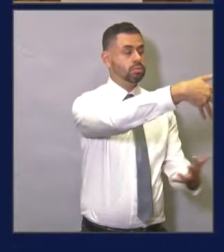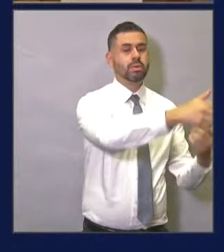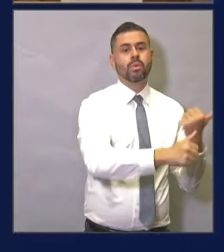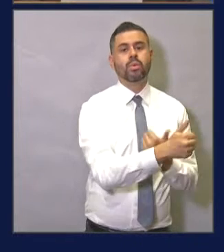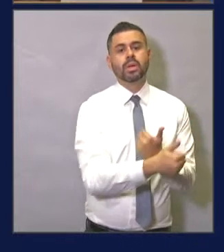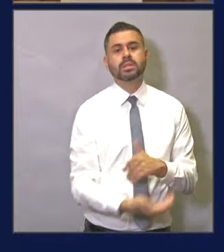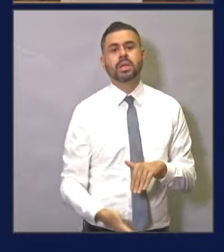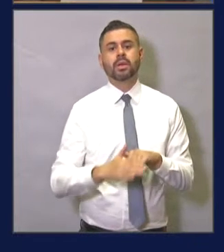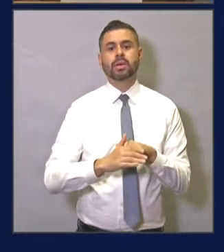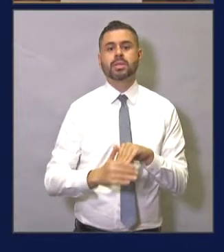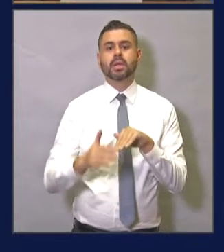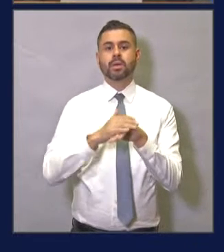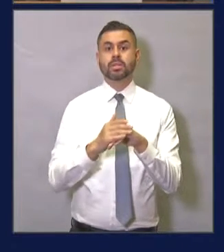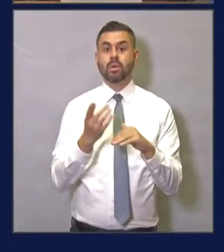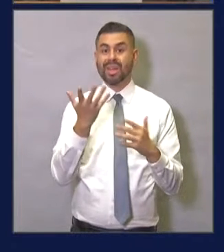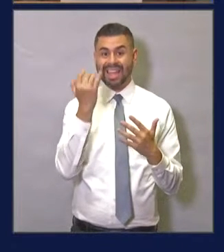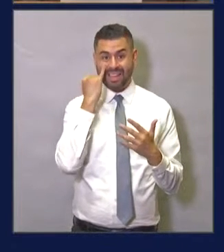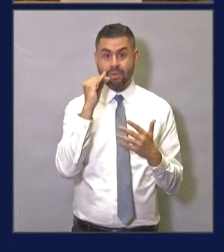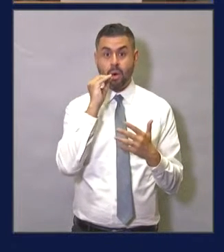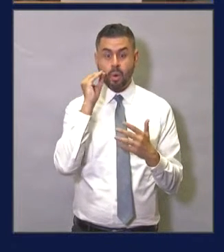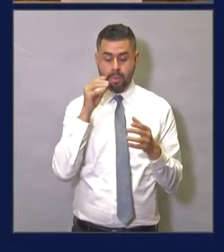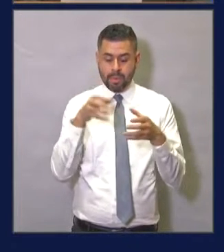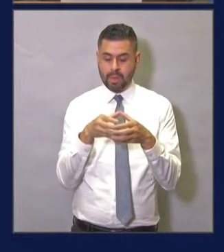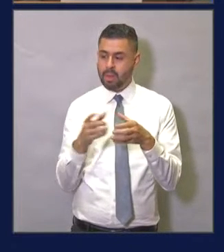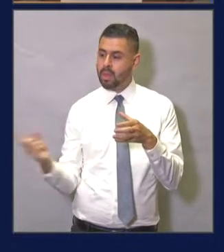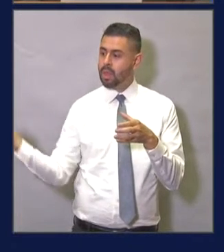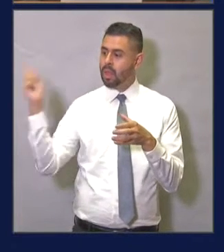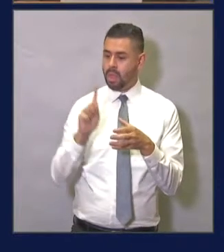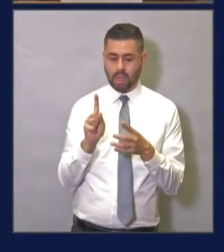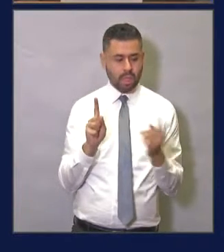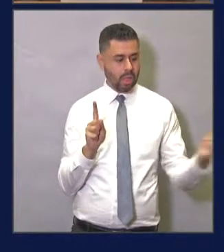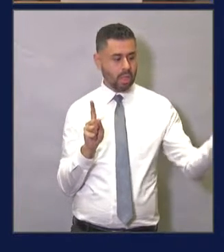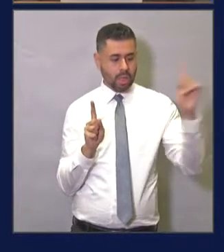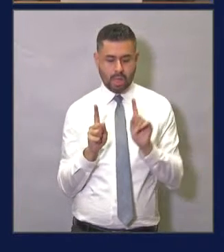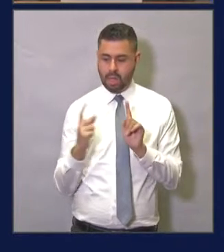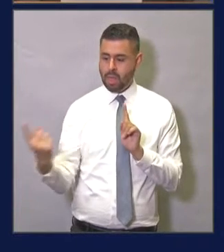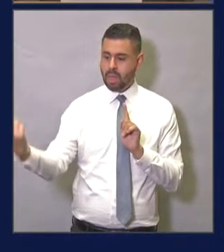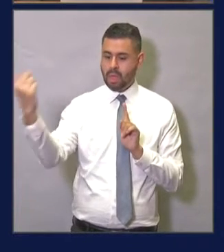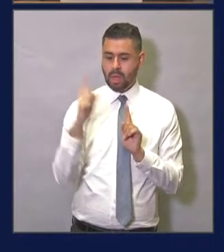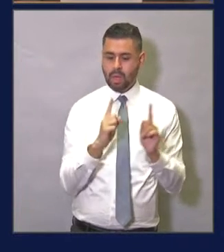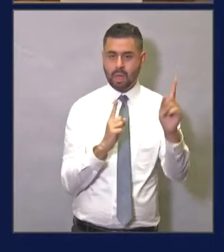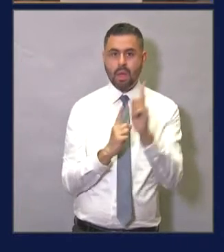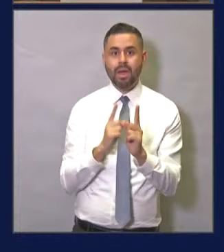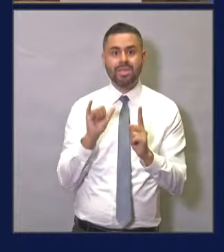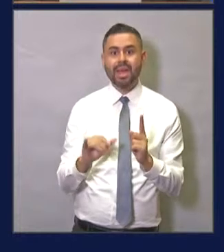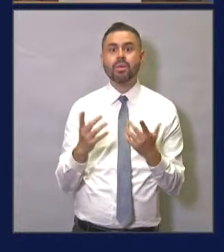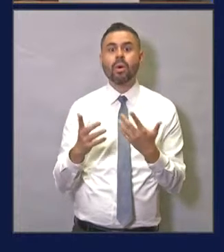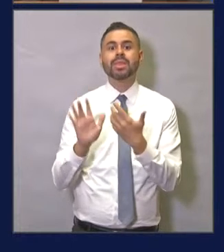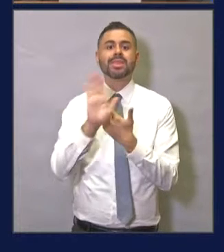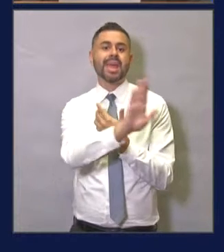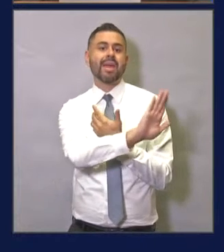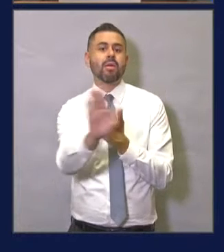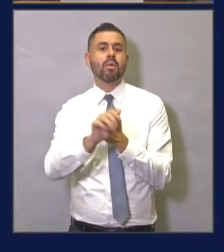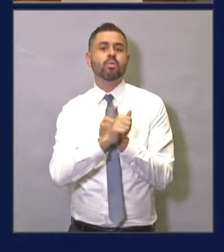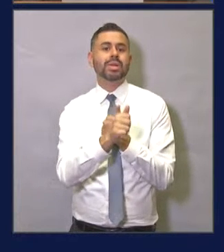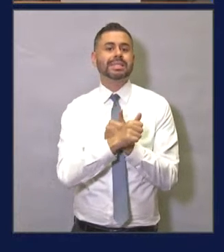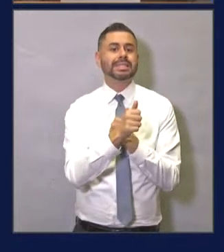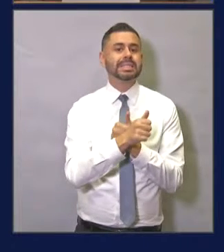cuando cada persona regresa a casa, cada uno trae consigo los riesgos asociados con todos sus